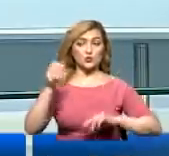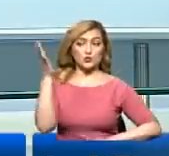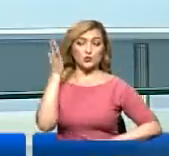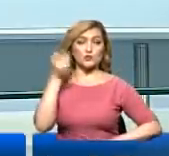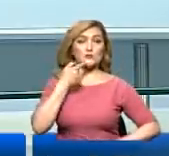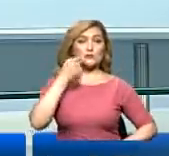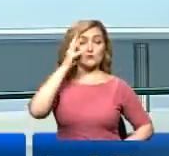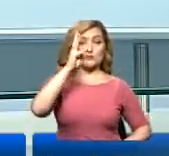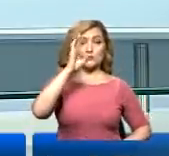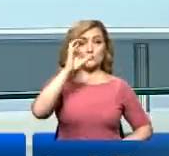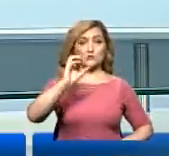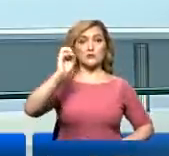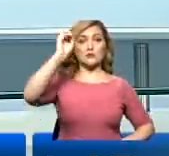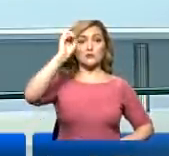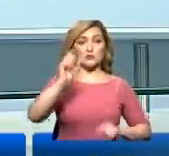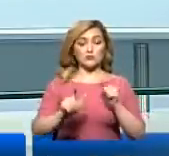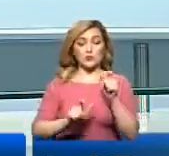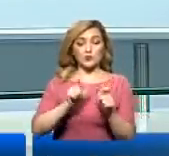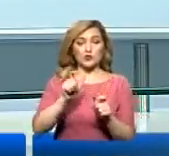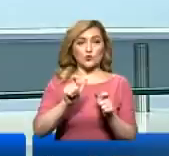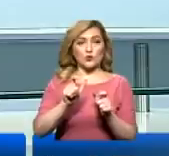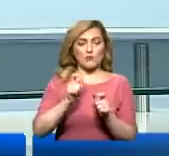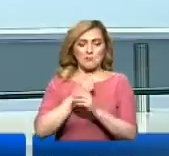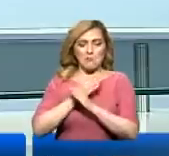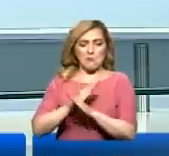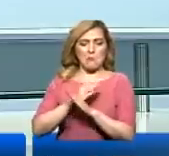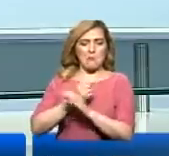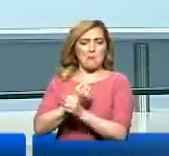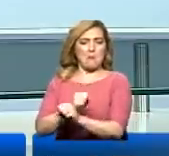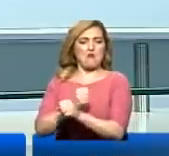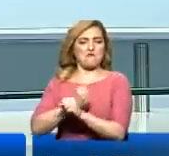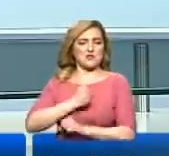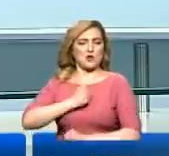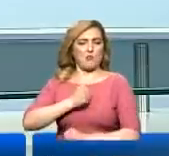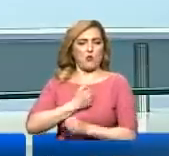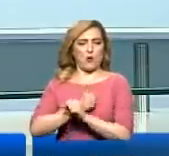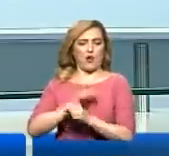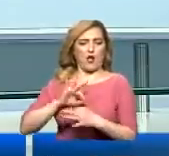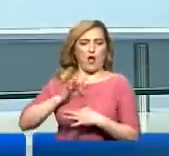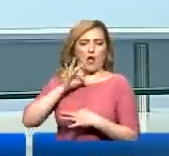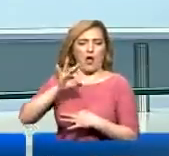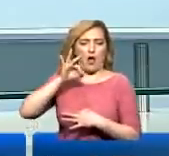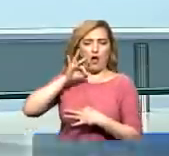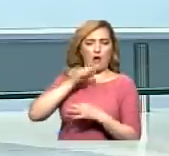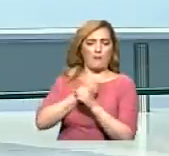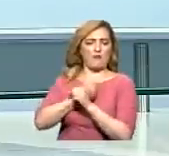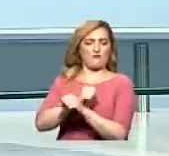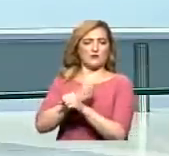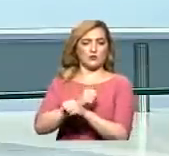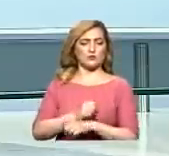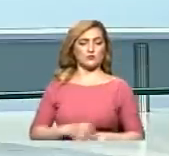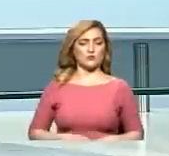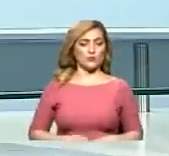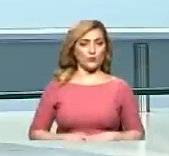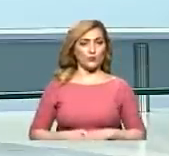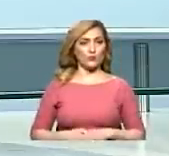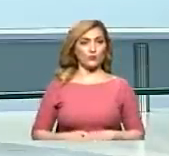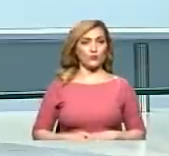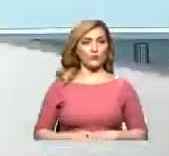el 60% de la población ya tiene anticuerpos. Dayana Monroy se encuentra en ese cantón y nos cuenta más. Dayana, adelante, buenas